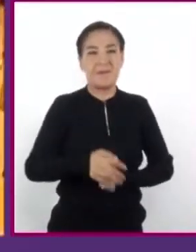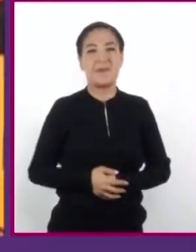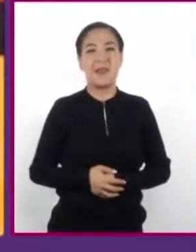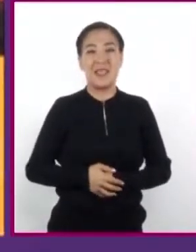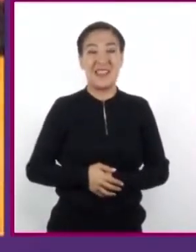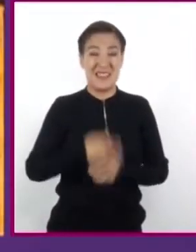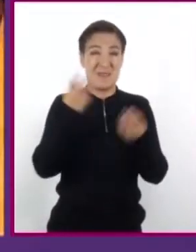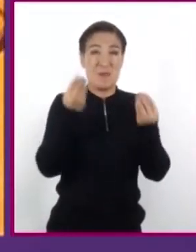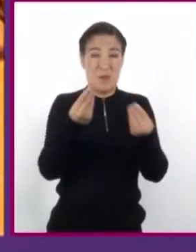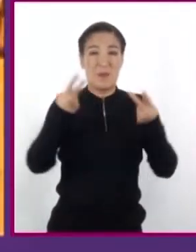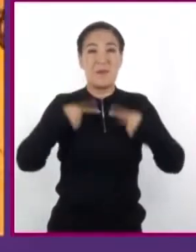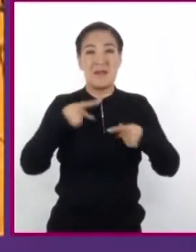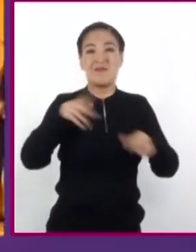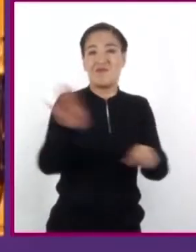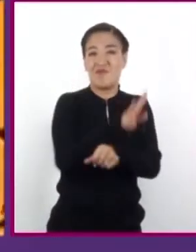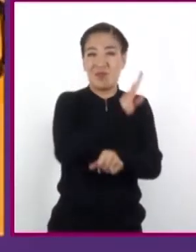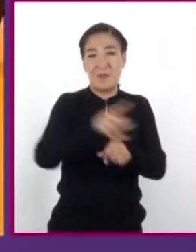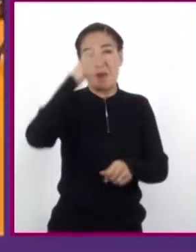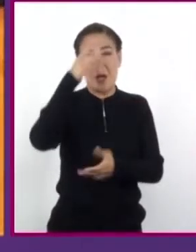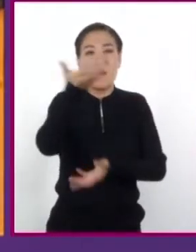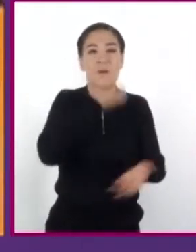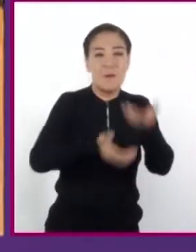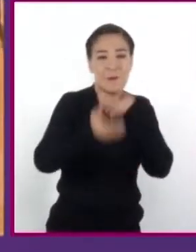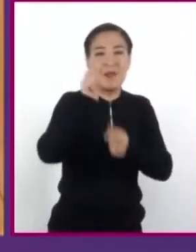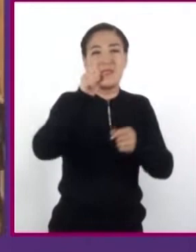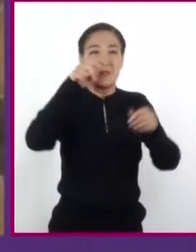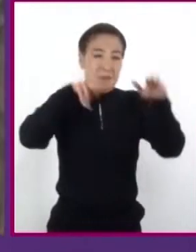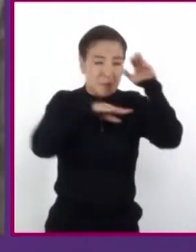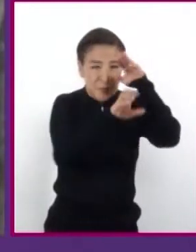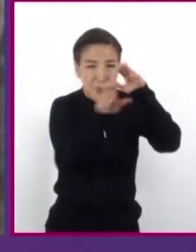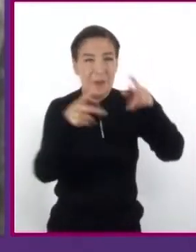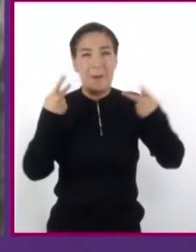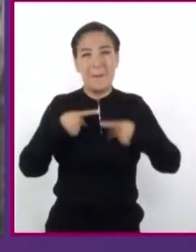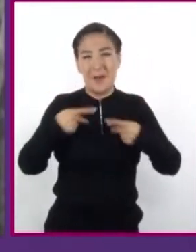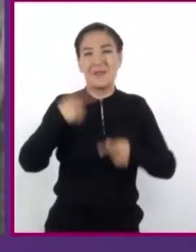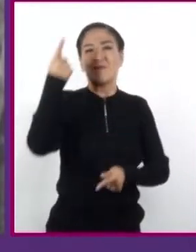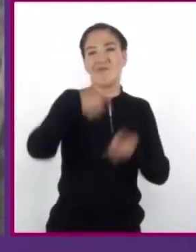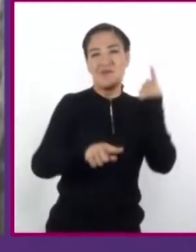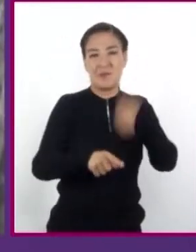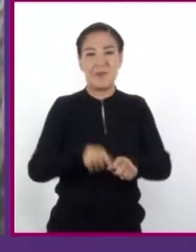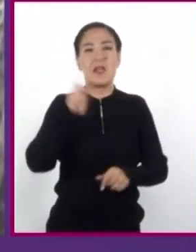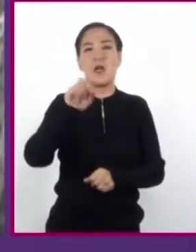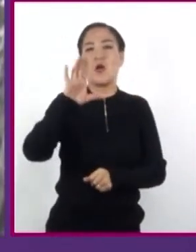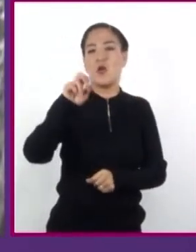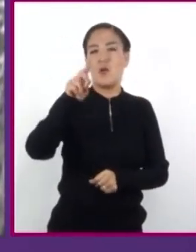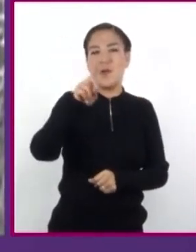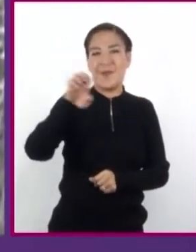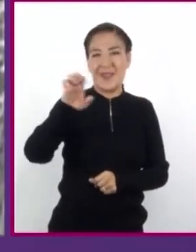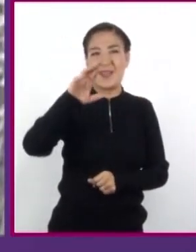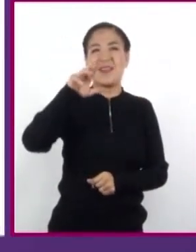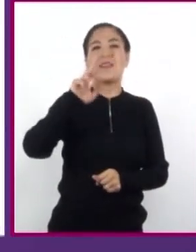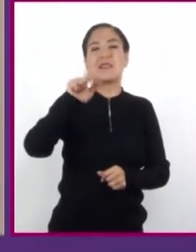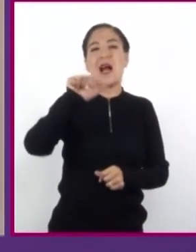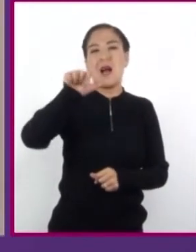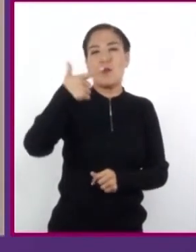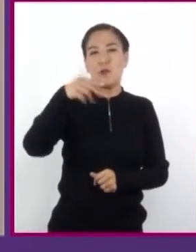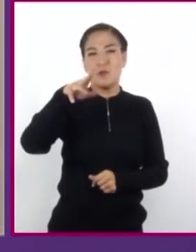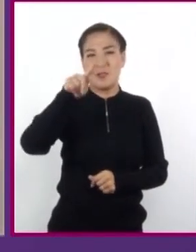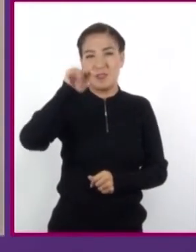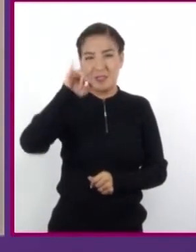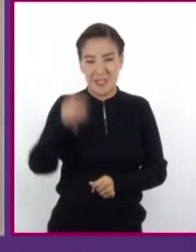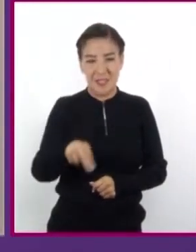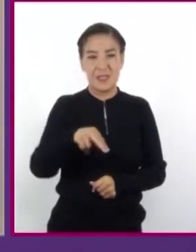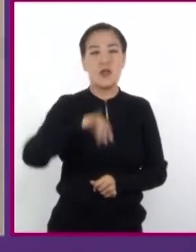Grandes benefactores fueron los comerciantes y mineros y algunos hacendados, entre ellos el conde de Regla, Agustín de Vergara, José